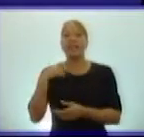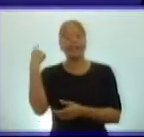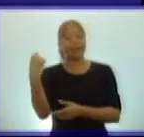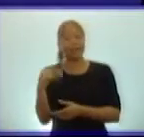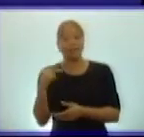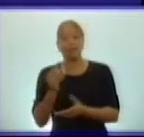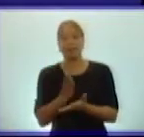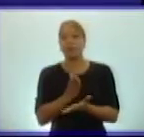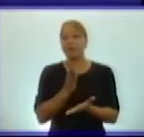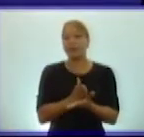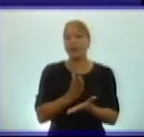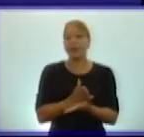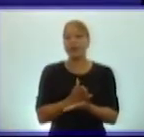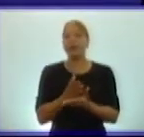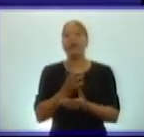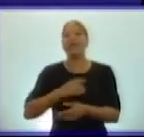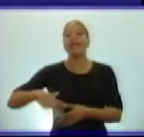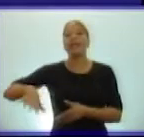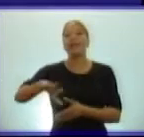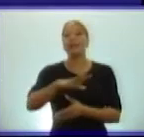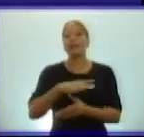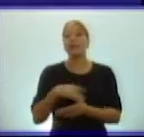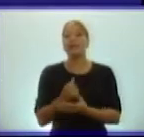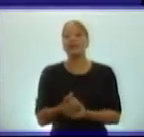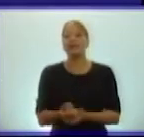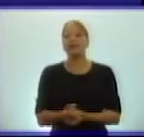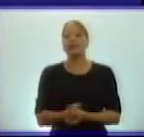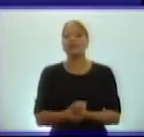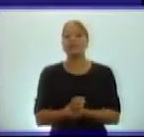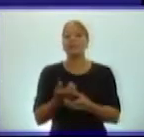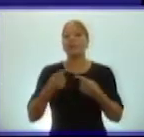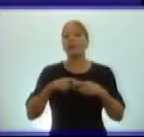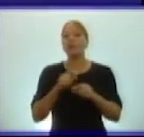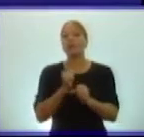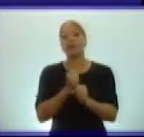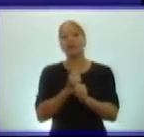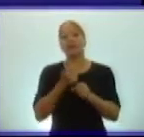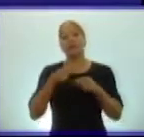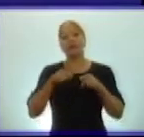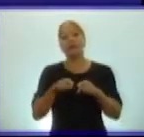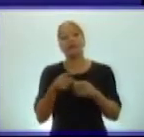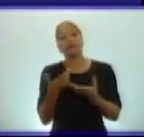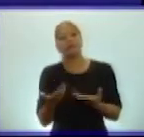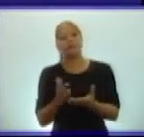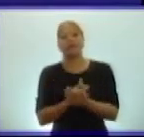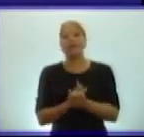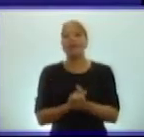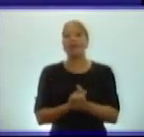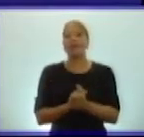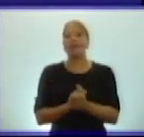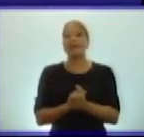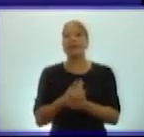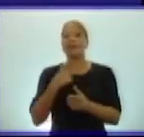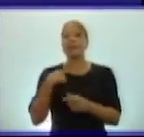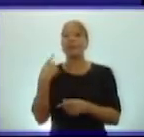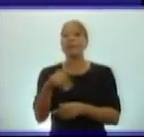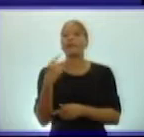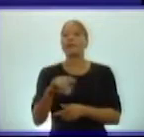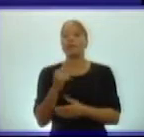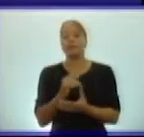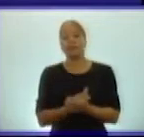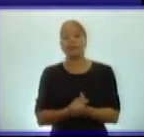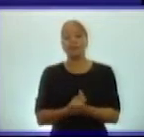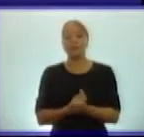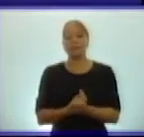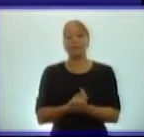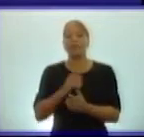en especie, en la que vamos a tener la posibilidad, juntos entre ustedes y yo, de poder explicar en qué consistían estos métodos de explotación. Y vamos